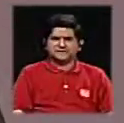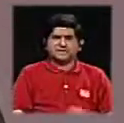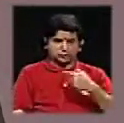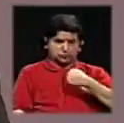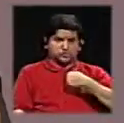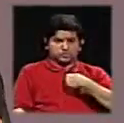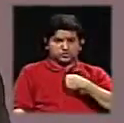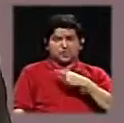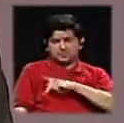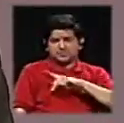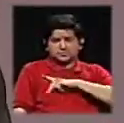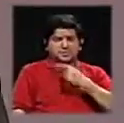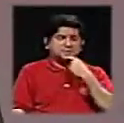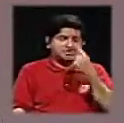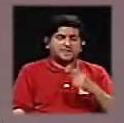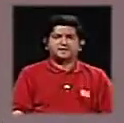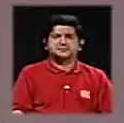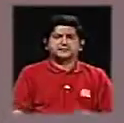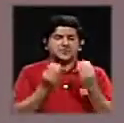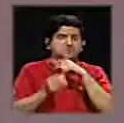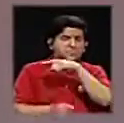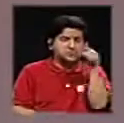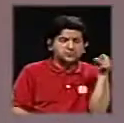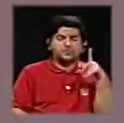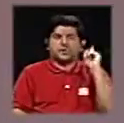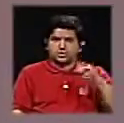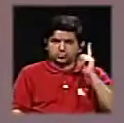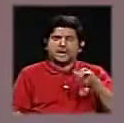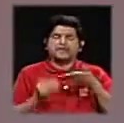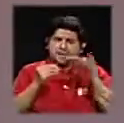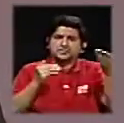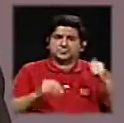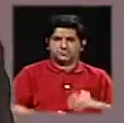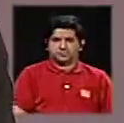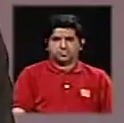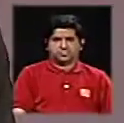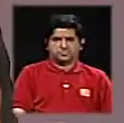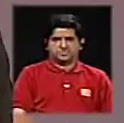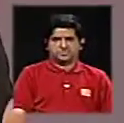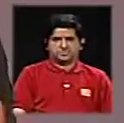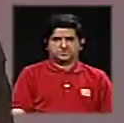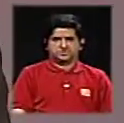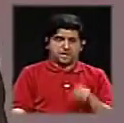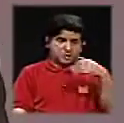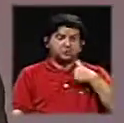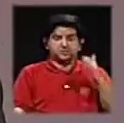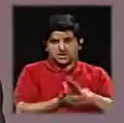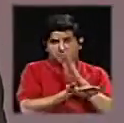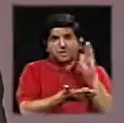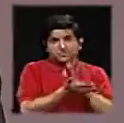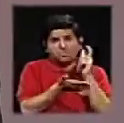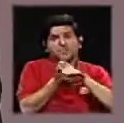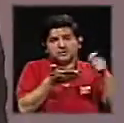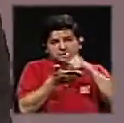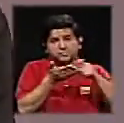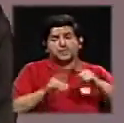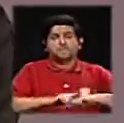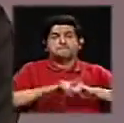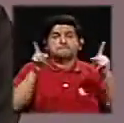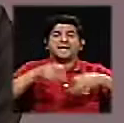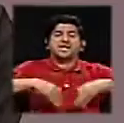yo puedo asegurarle que muchos de ellos deben advertir de esas cosas y deben tener documentación por escrito.